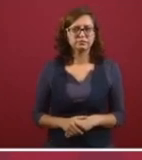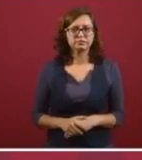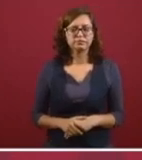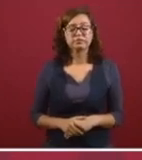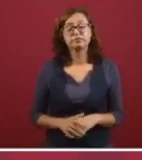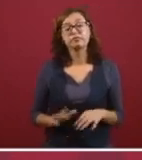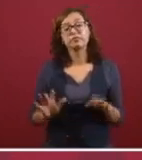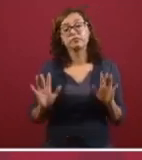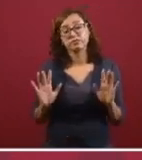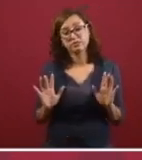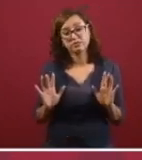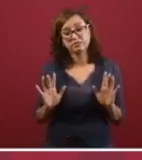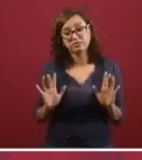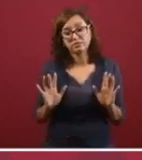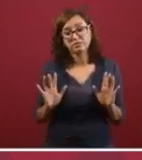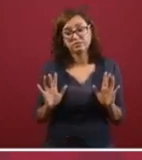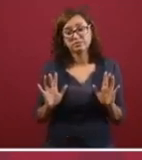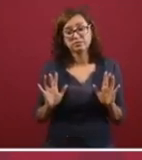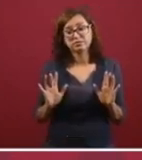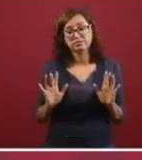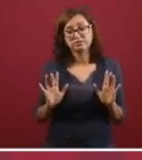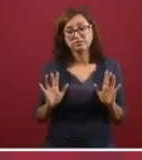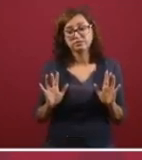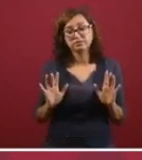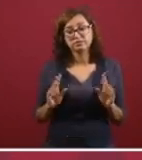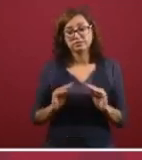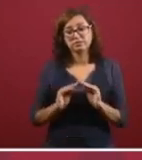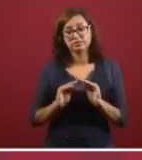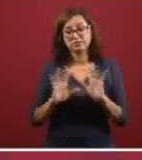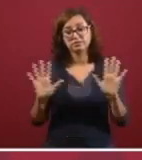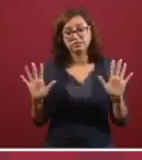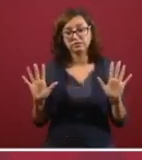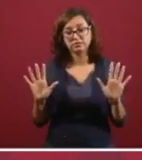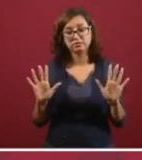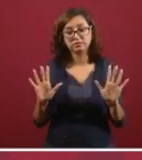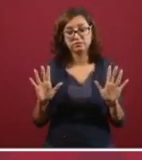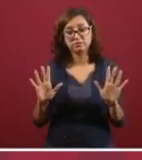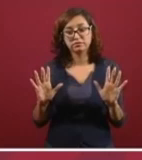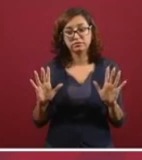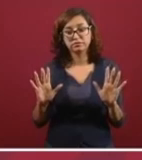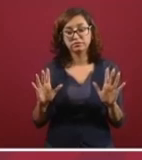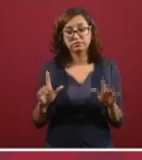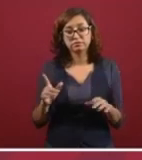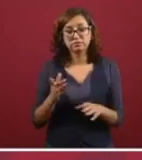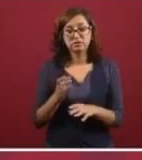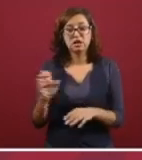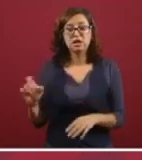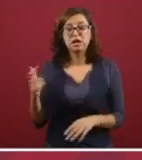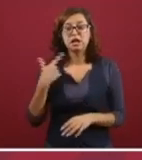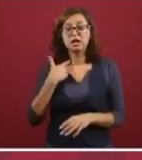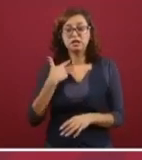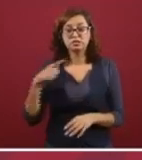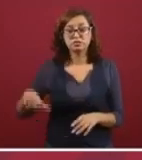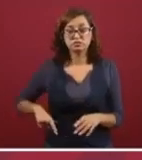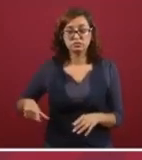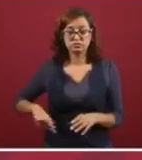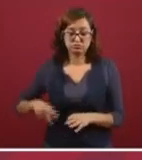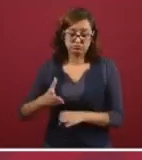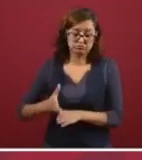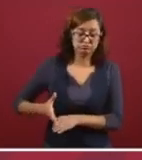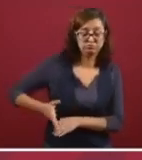eso aplica para los que se fueron, no para nosotros.